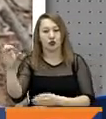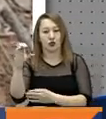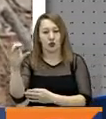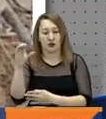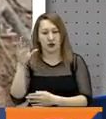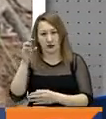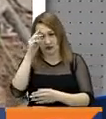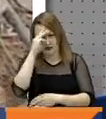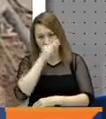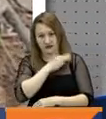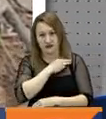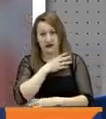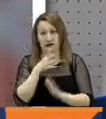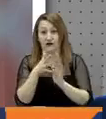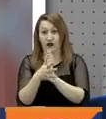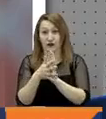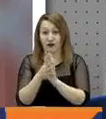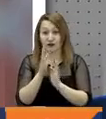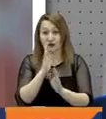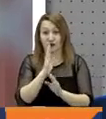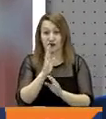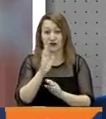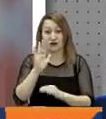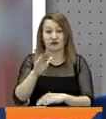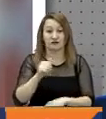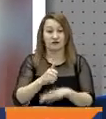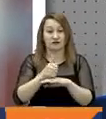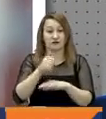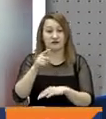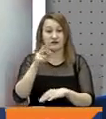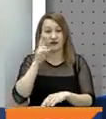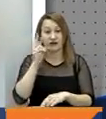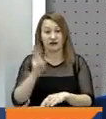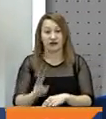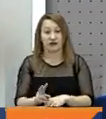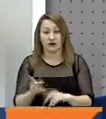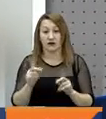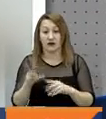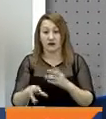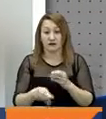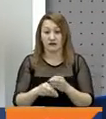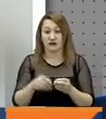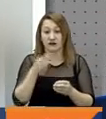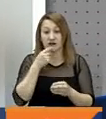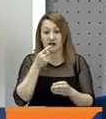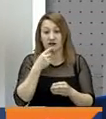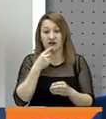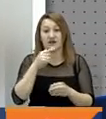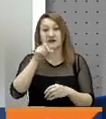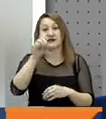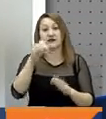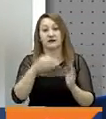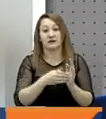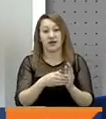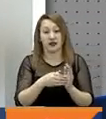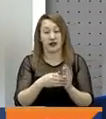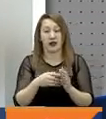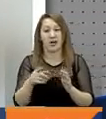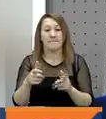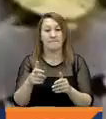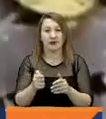La información la compartió el comandante estratégico de operación venezolano, que además dice haber encontrado 6.000 detonadores